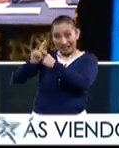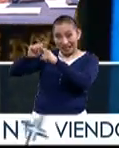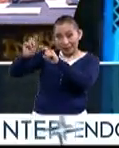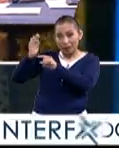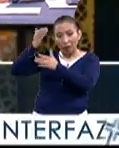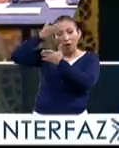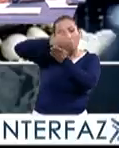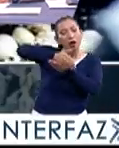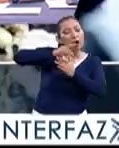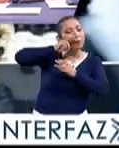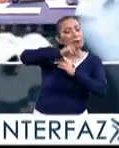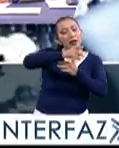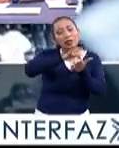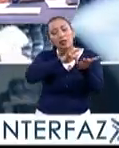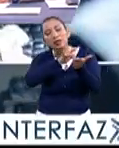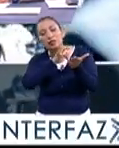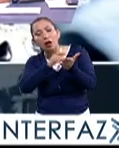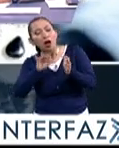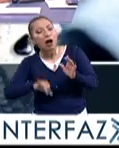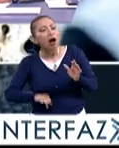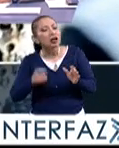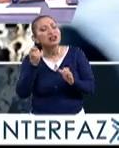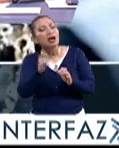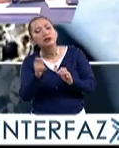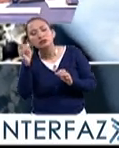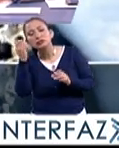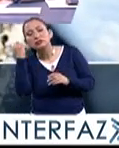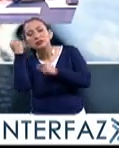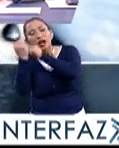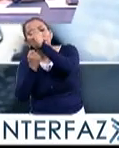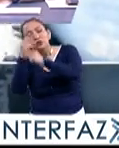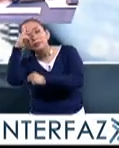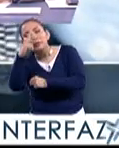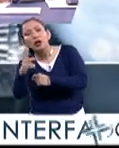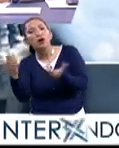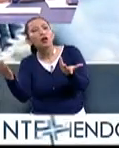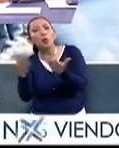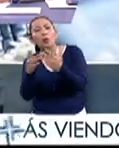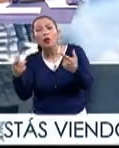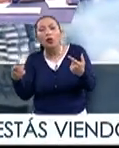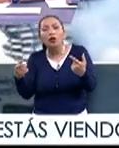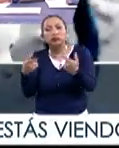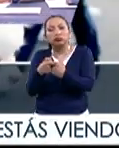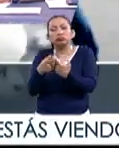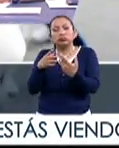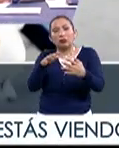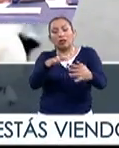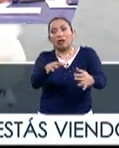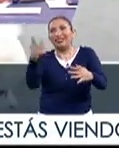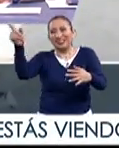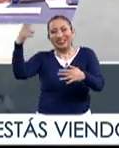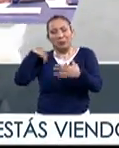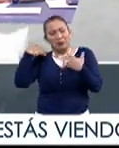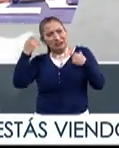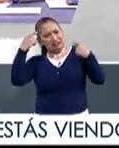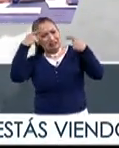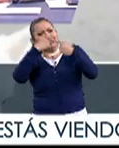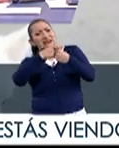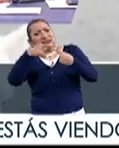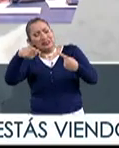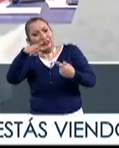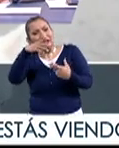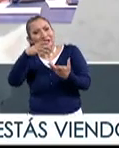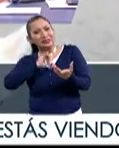se involucre o quiera o se interese por nuestras tradiciones. ¿Cómo es ese choque? ¿Cómo será ese choque en pleno siglo